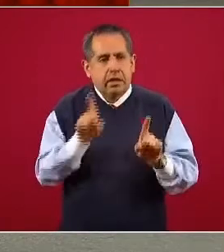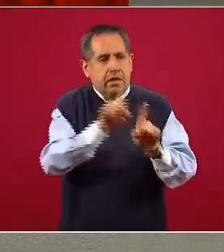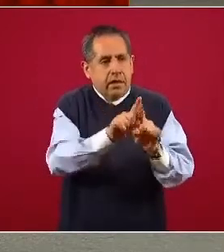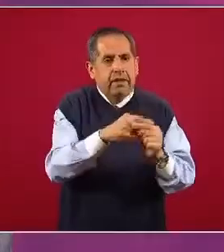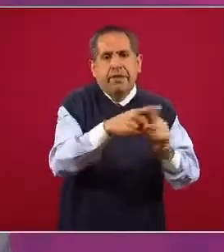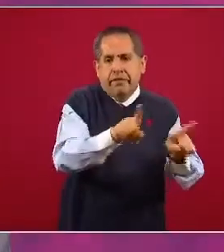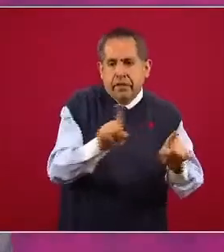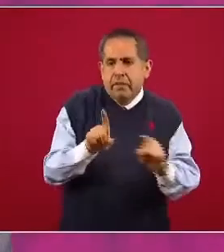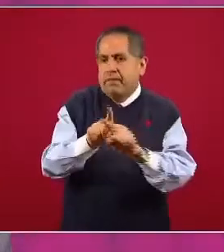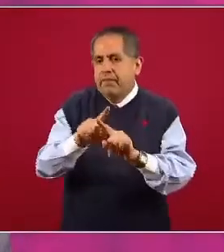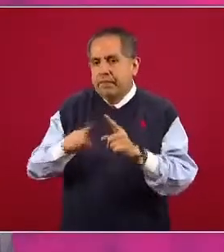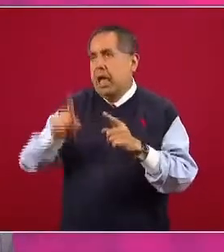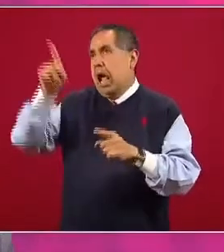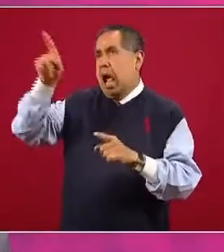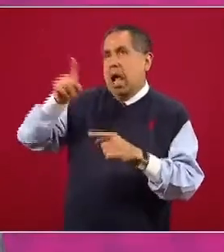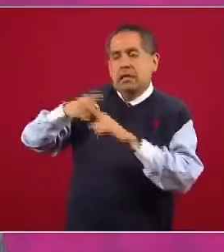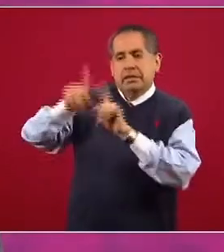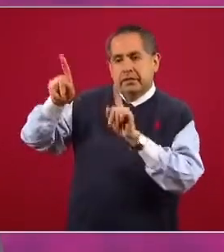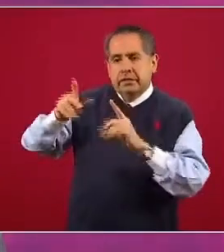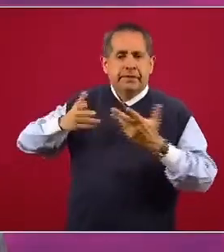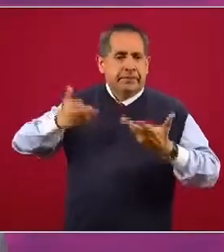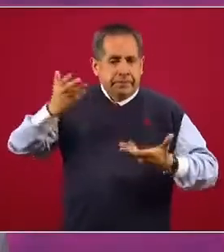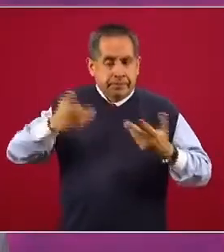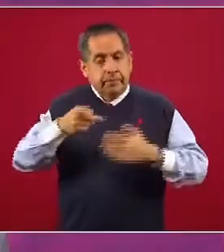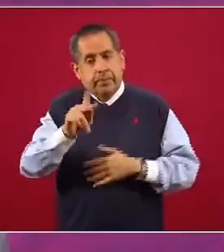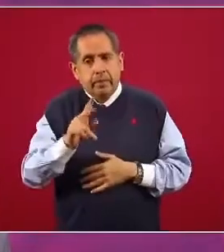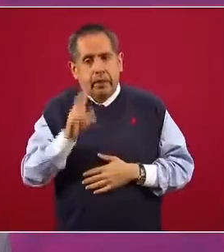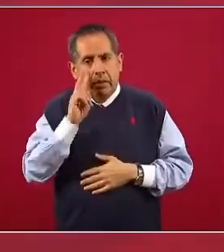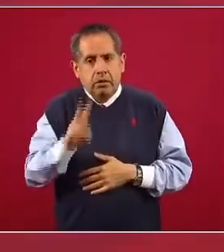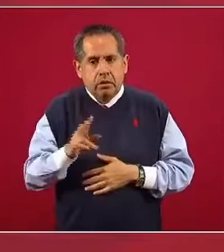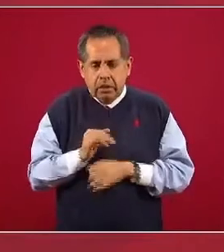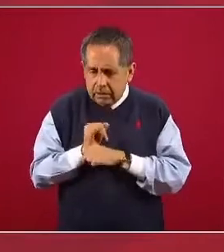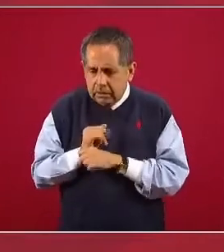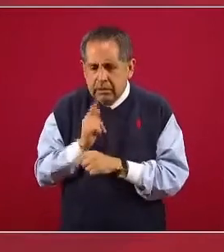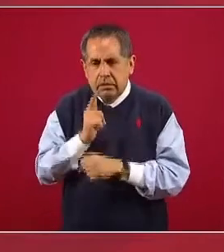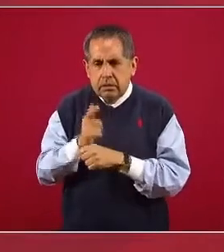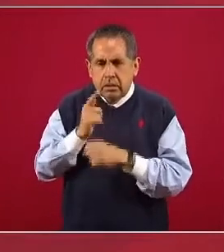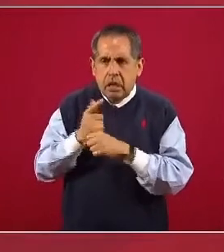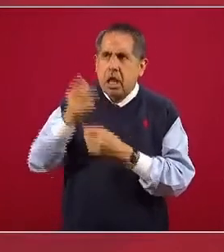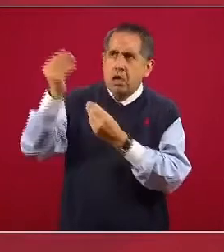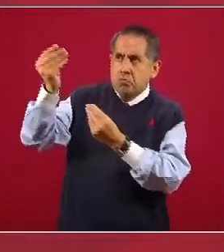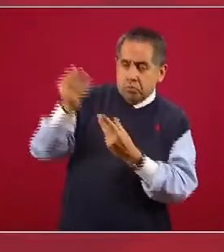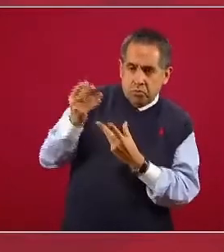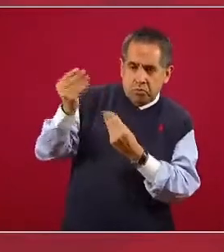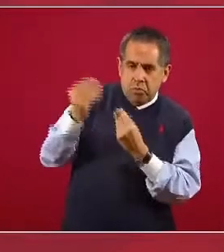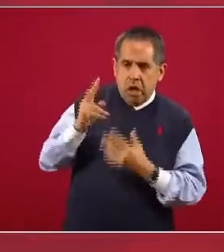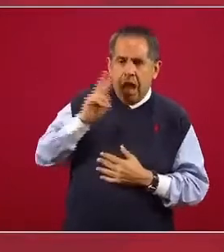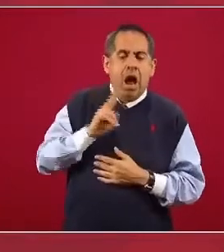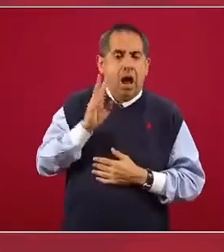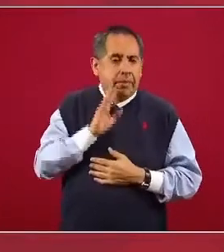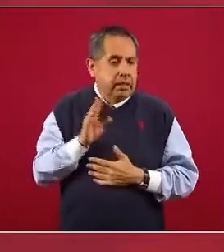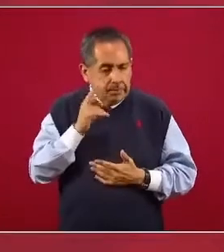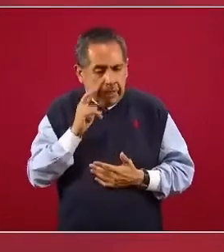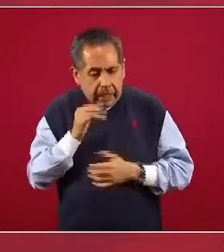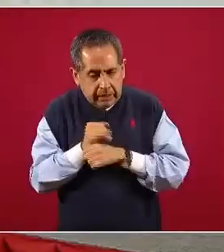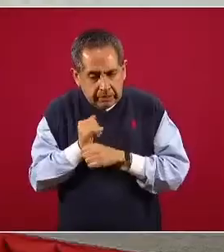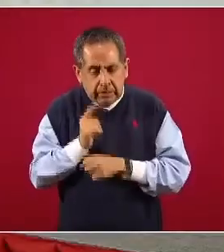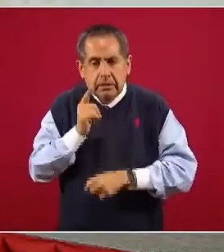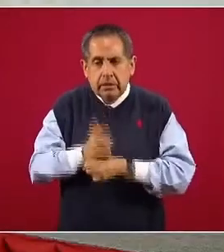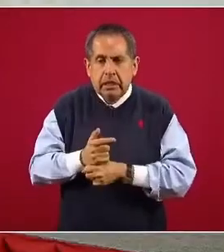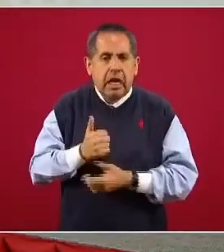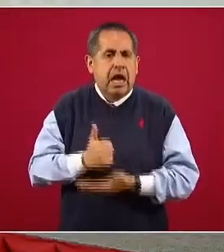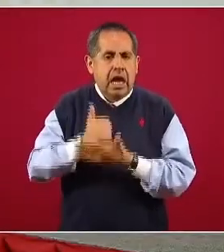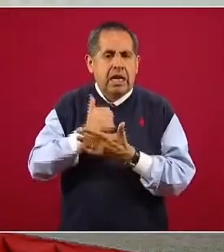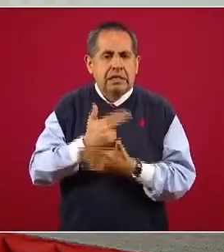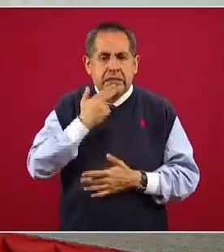que ocurre en otras regiones. Sin embargo, estamos siempre al pendiente de este tipo de contribuciones para que puedan